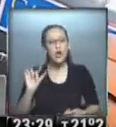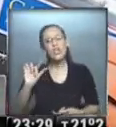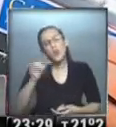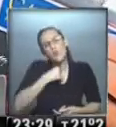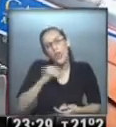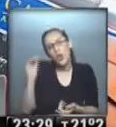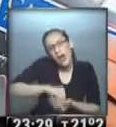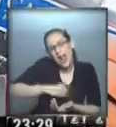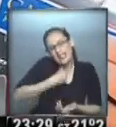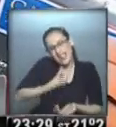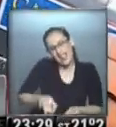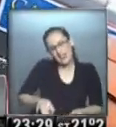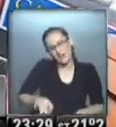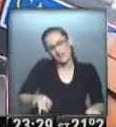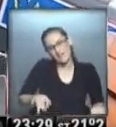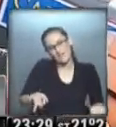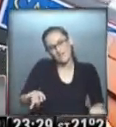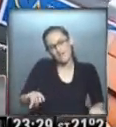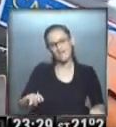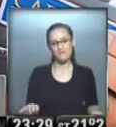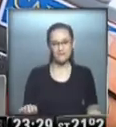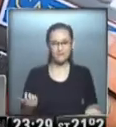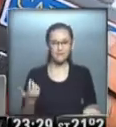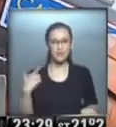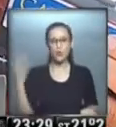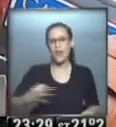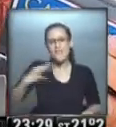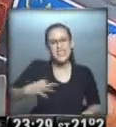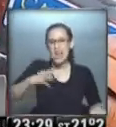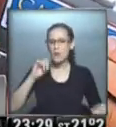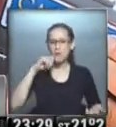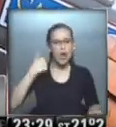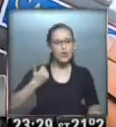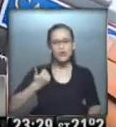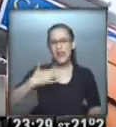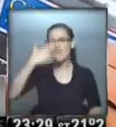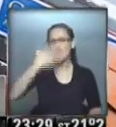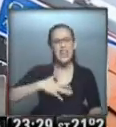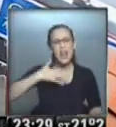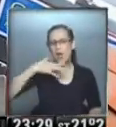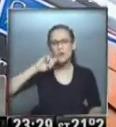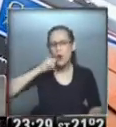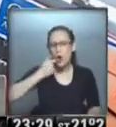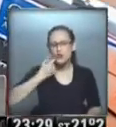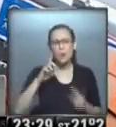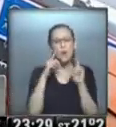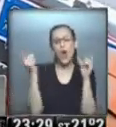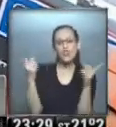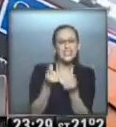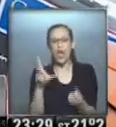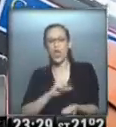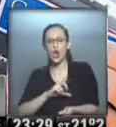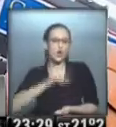más. Así que una vida maravillosa con un final maravilloso, porque no se quejó de un